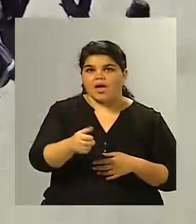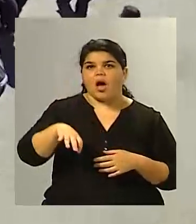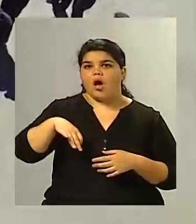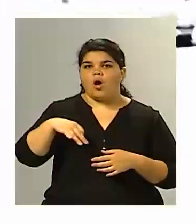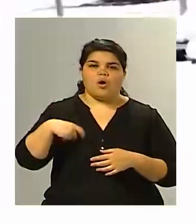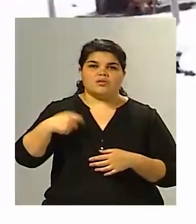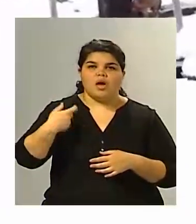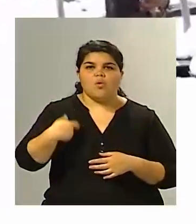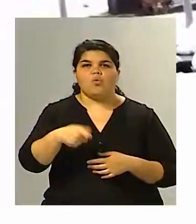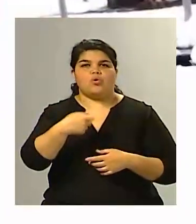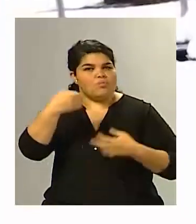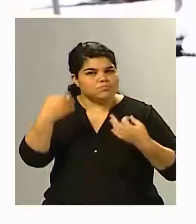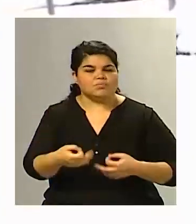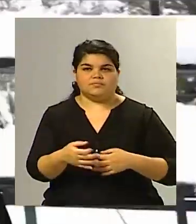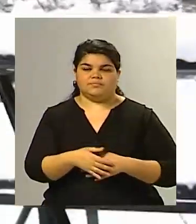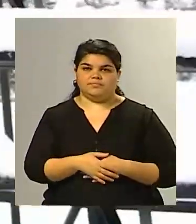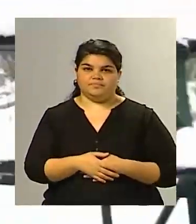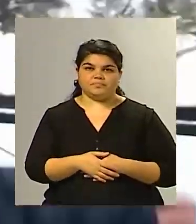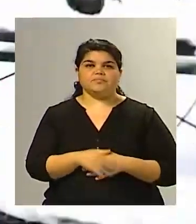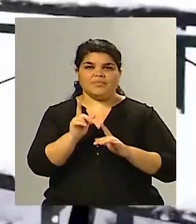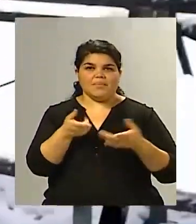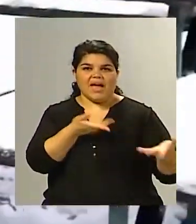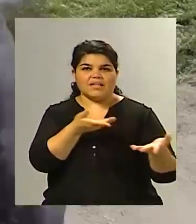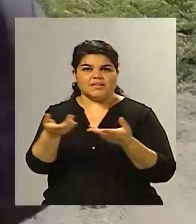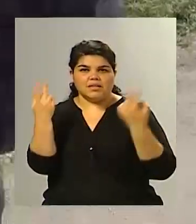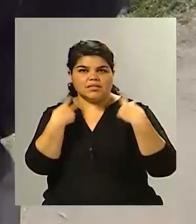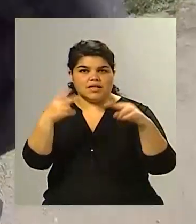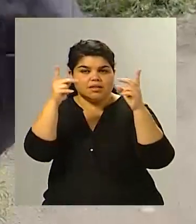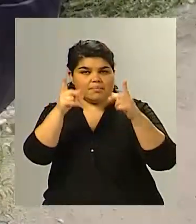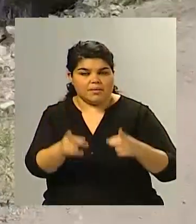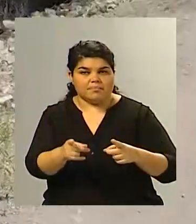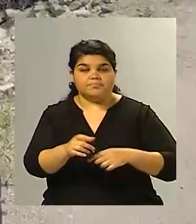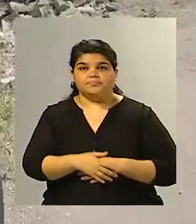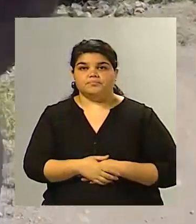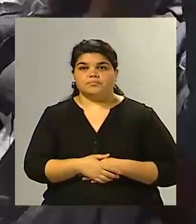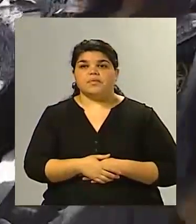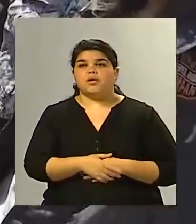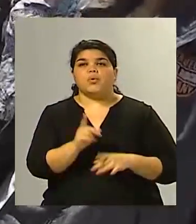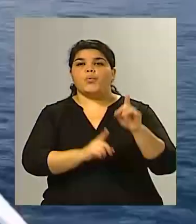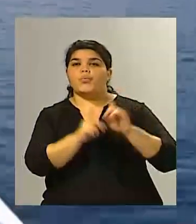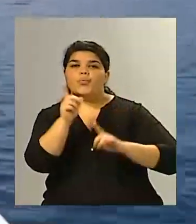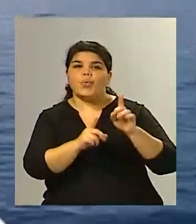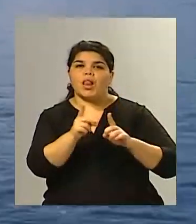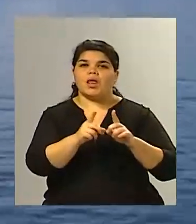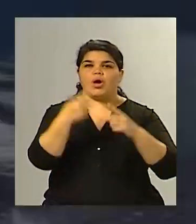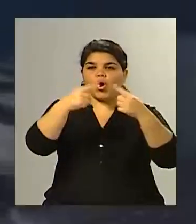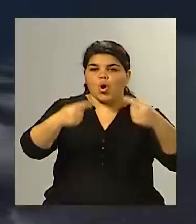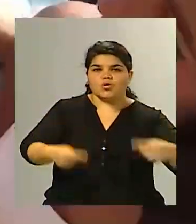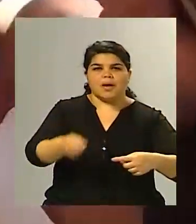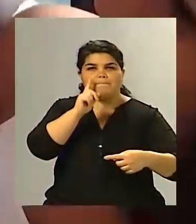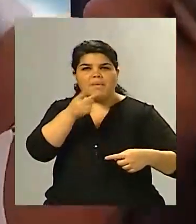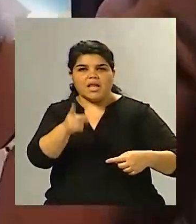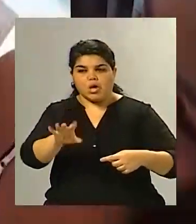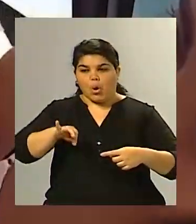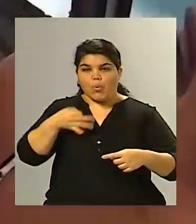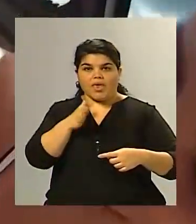y asistencia del viajero. ¿Cuáles son las actividades que pueden de alguna manera significar algún riesgo y a partir